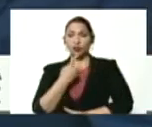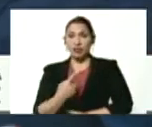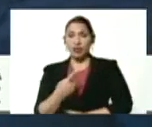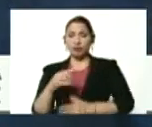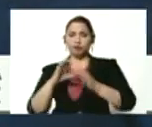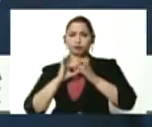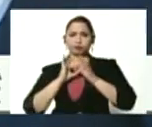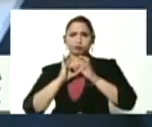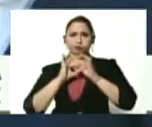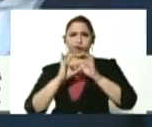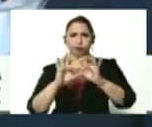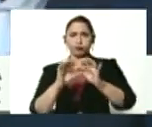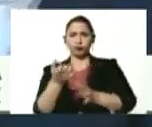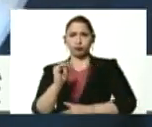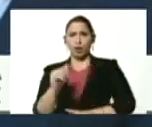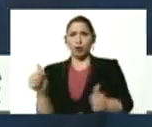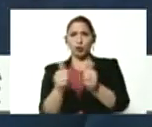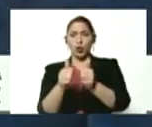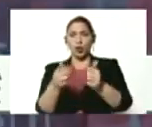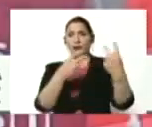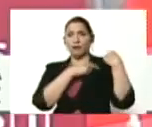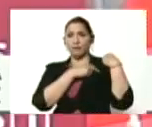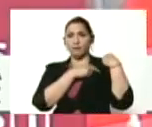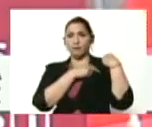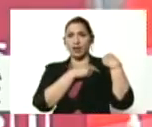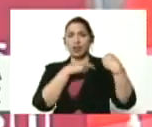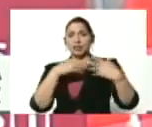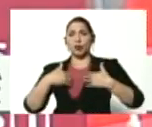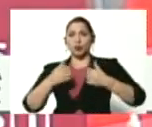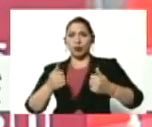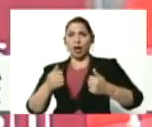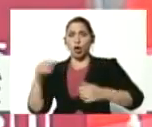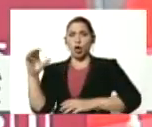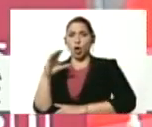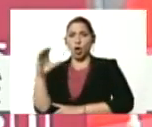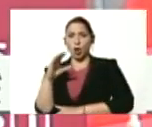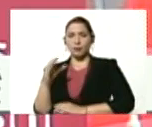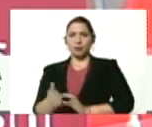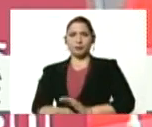relación directa con los jefes de seguridad colombianos.